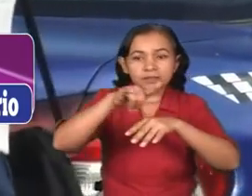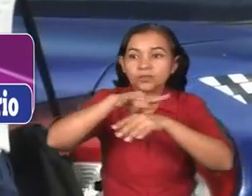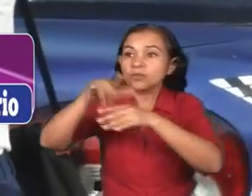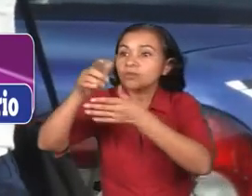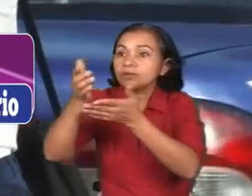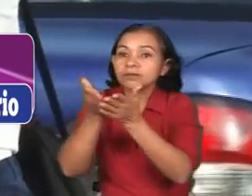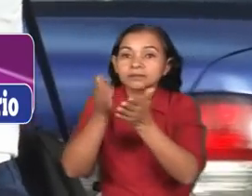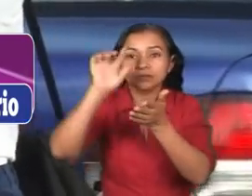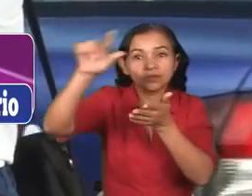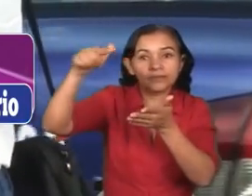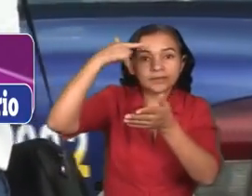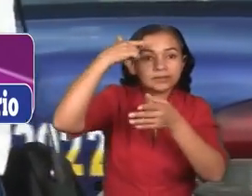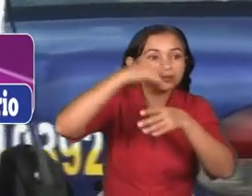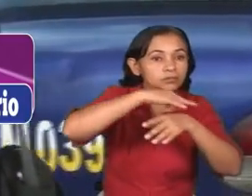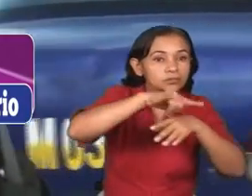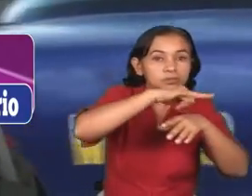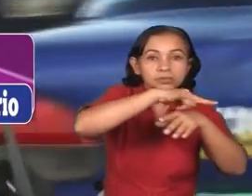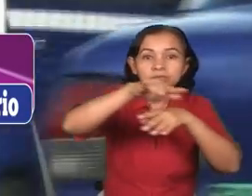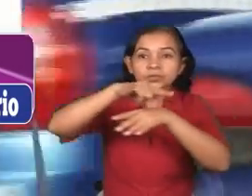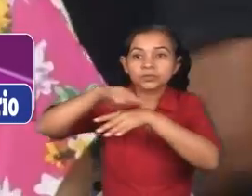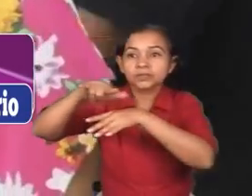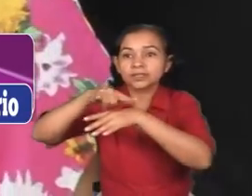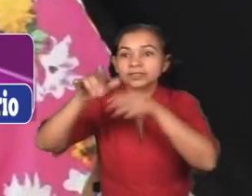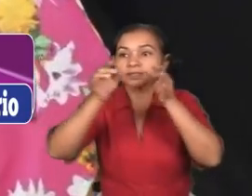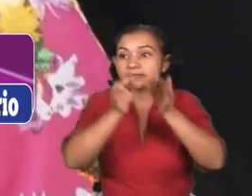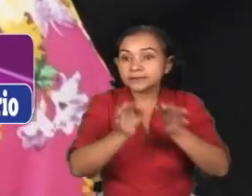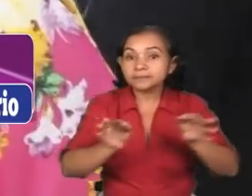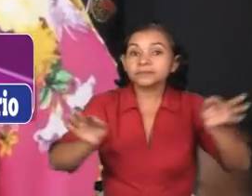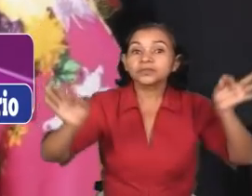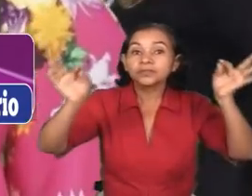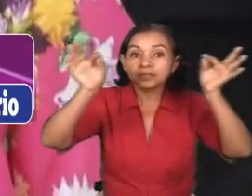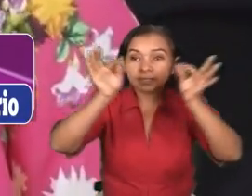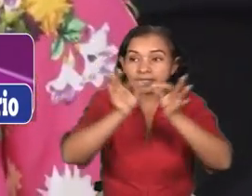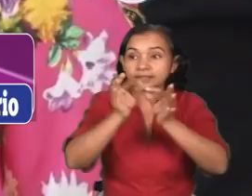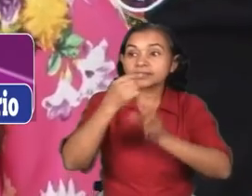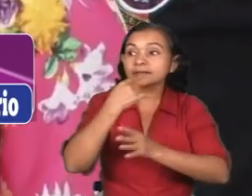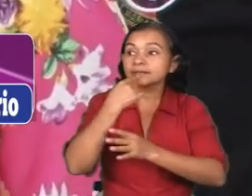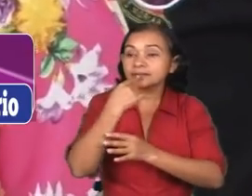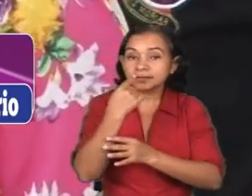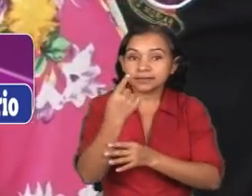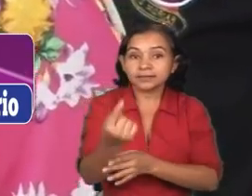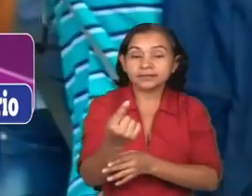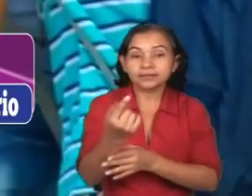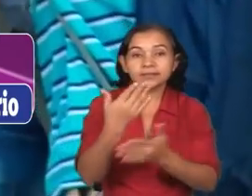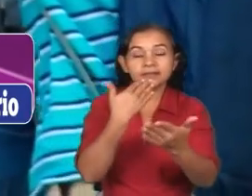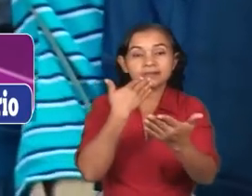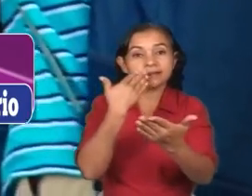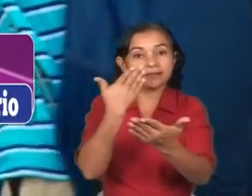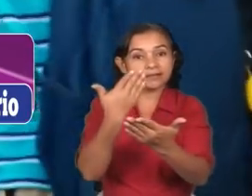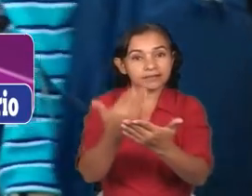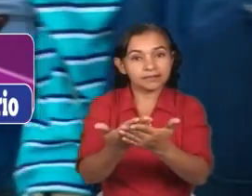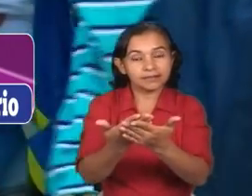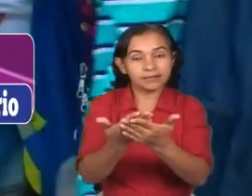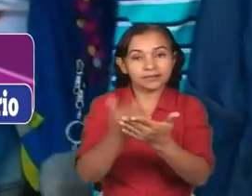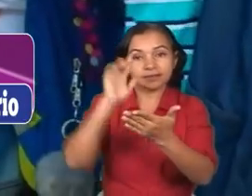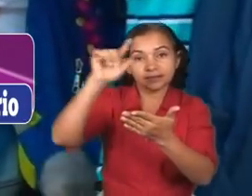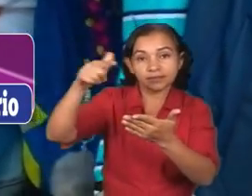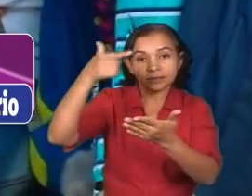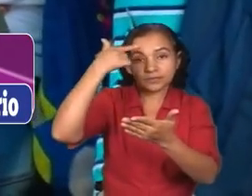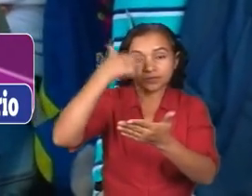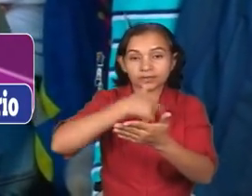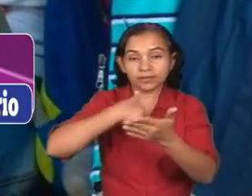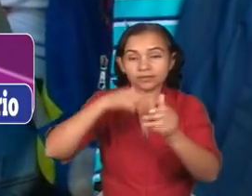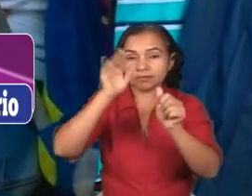del gobierno, que aquí es algo fundamental también plantear, que gracias a la transparencia con que este gobierno ha ejecutado